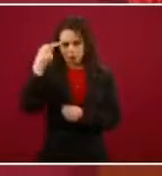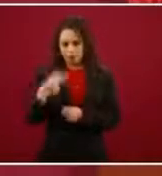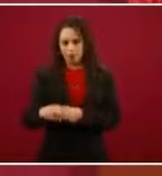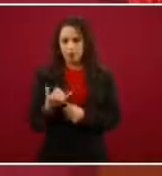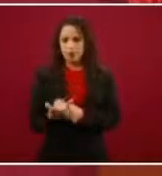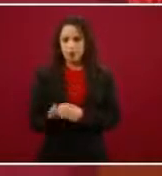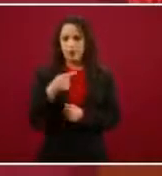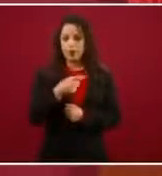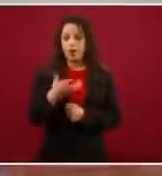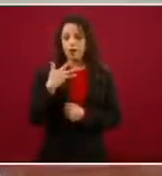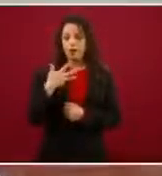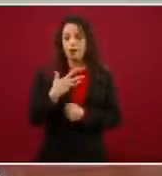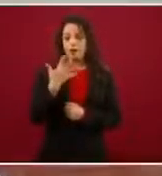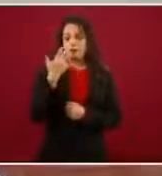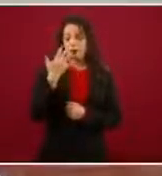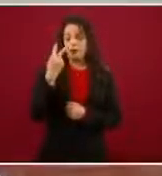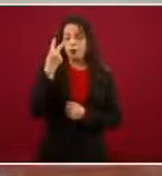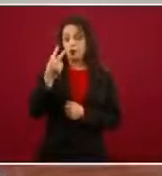hasta este momento son